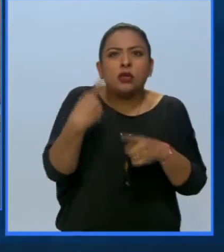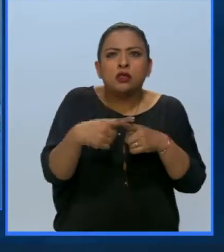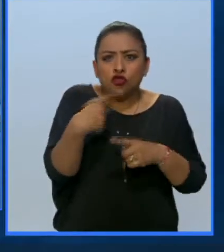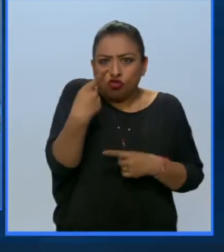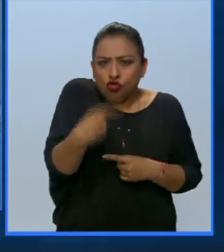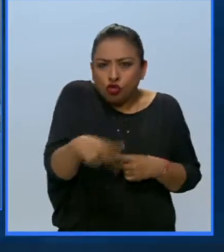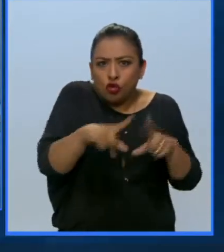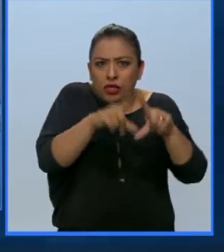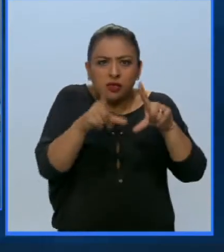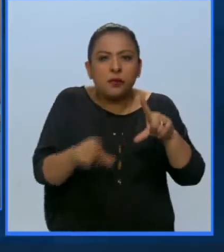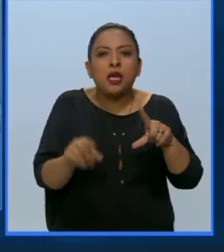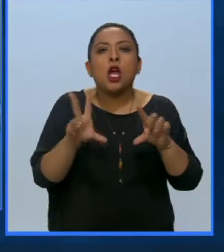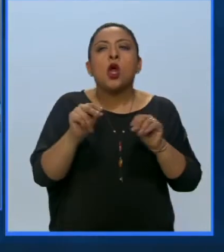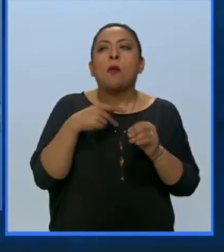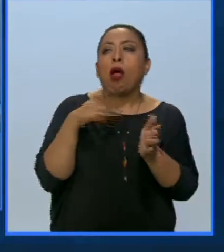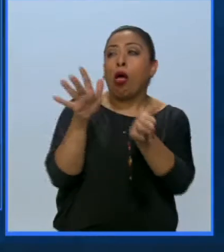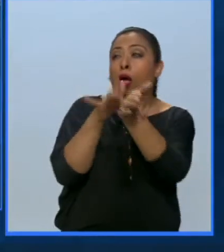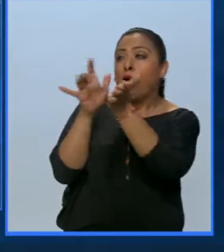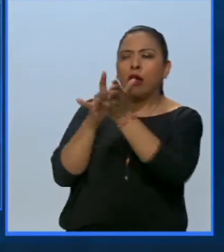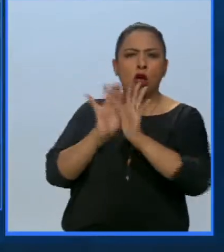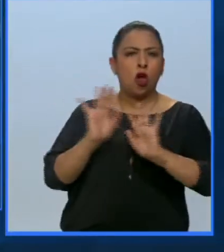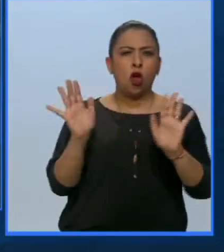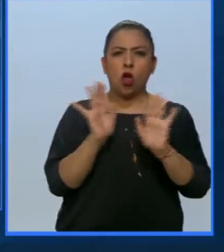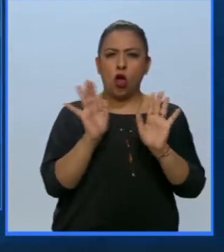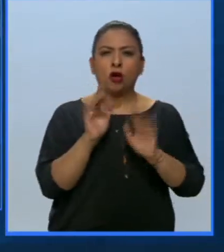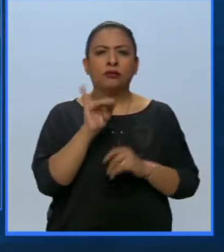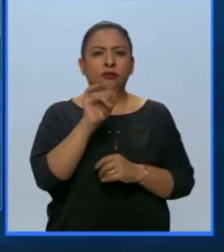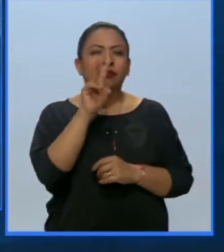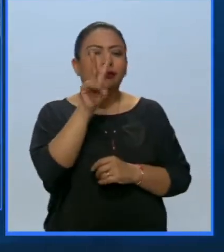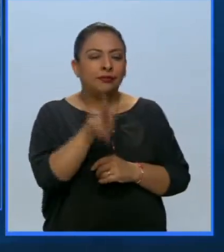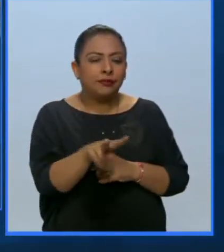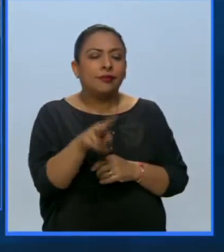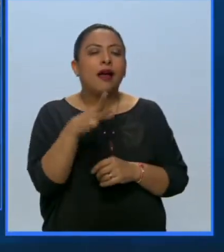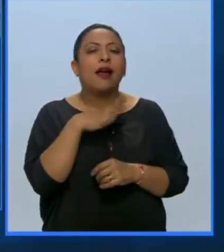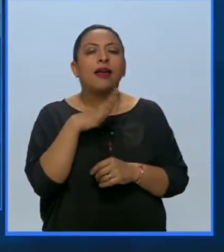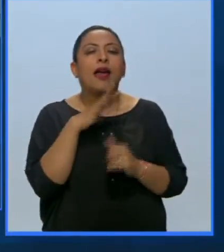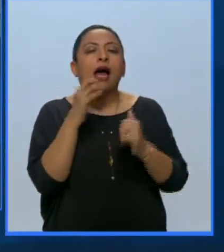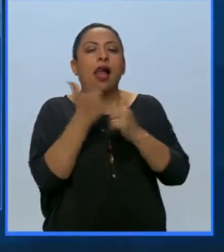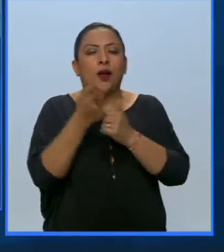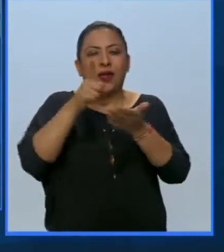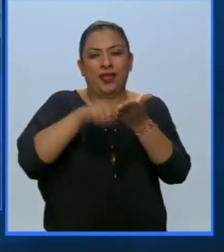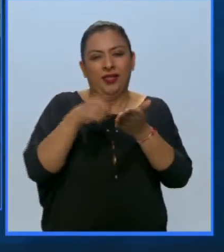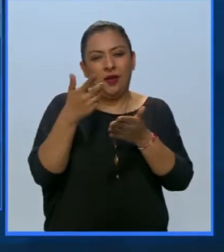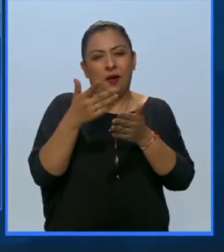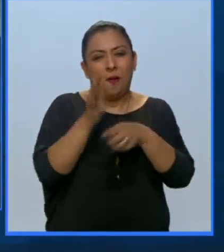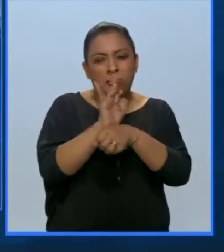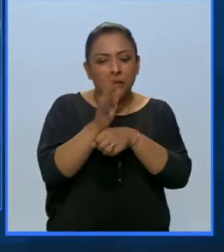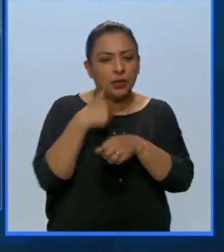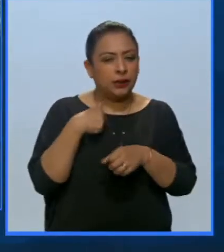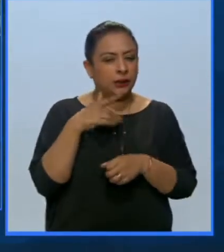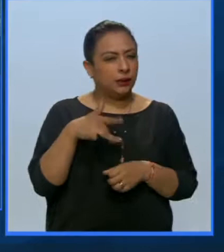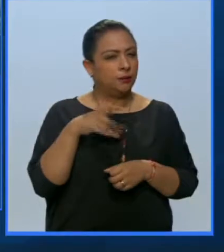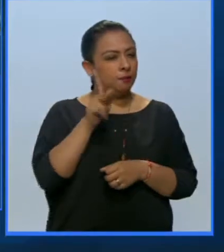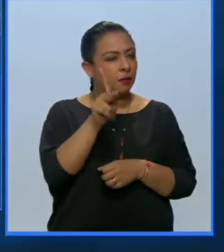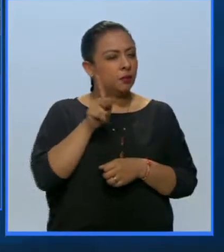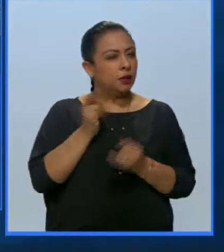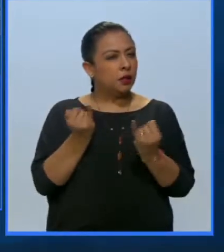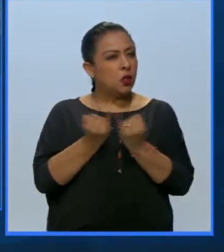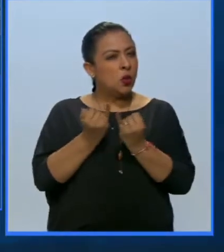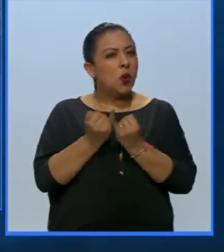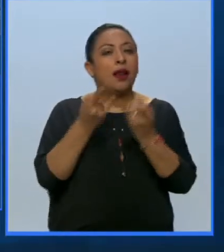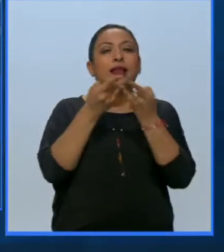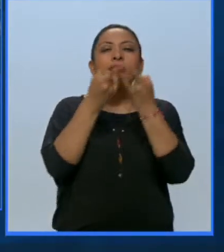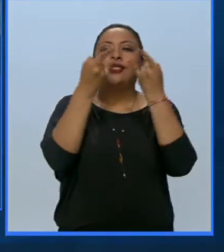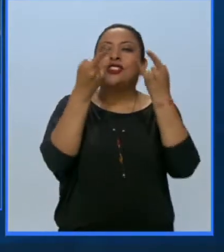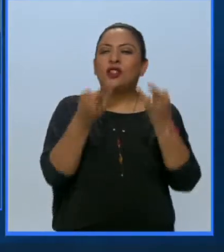no es un remake. Sí, definitivamente hay algo en algún momento de esta película, te ves identificado. Incluso hay una historia muy